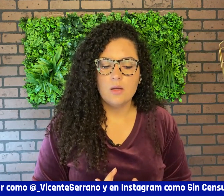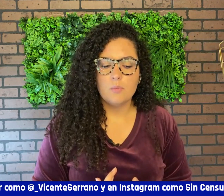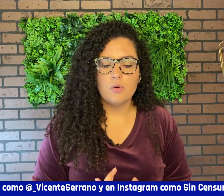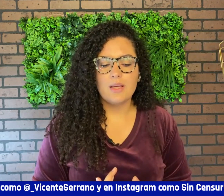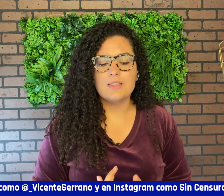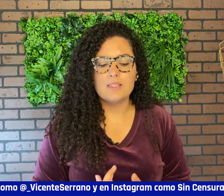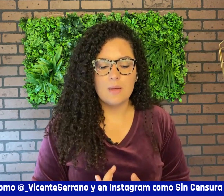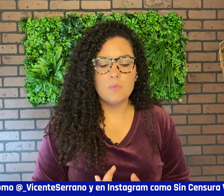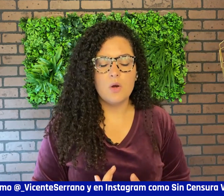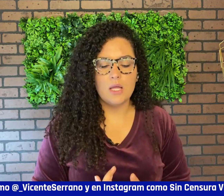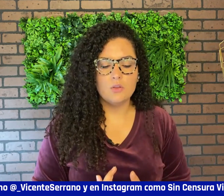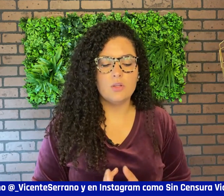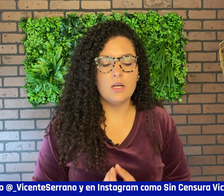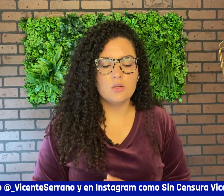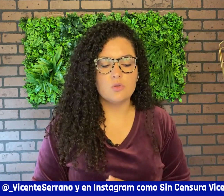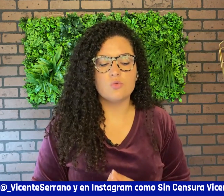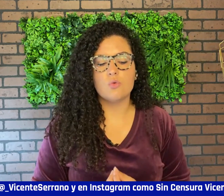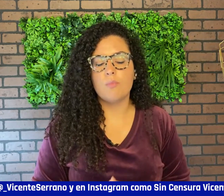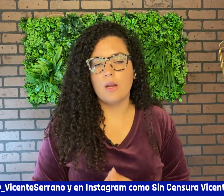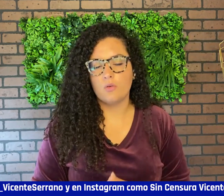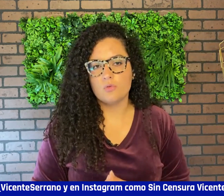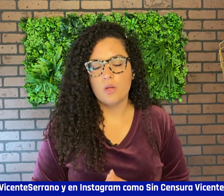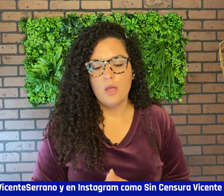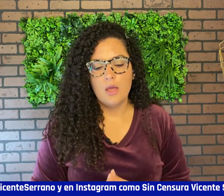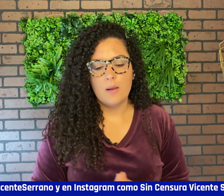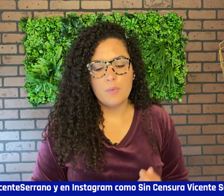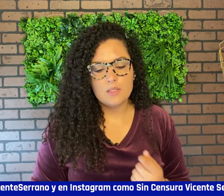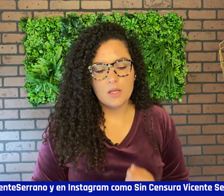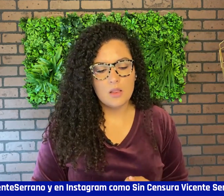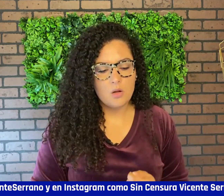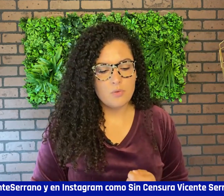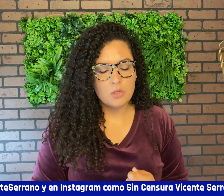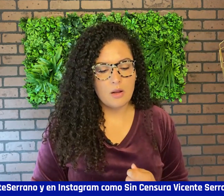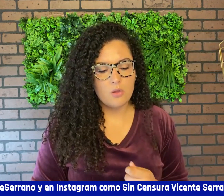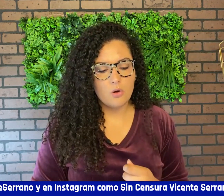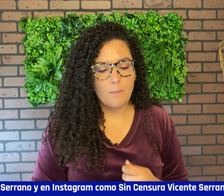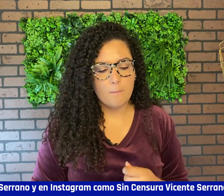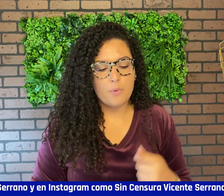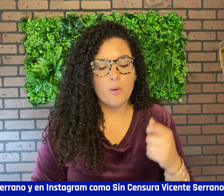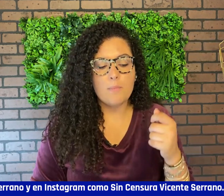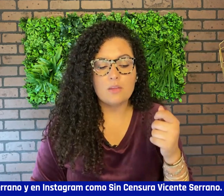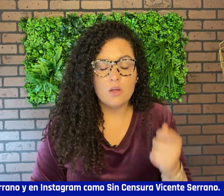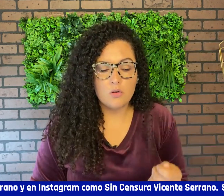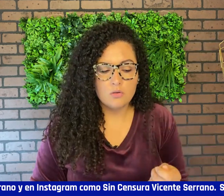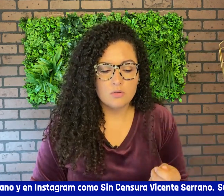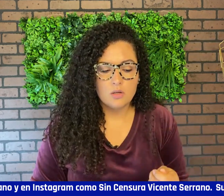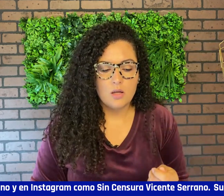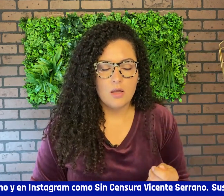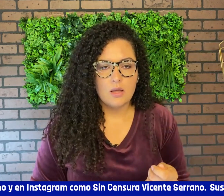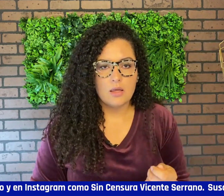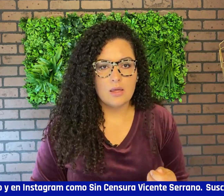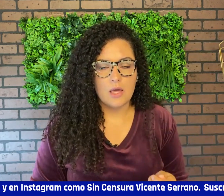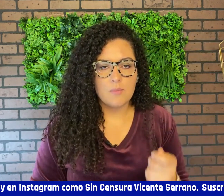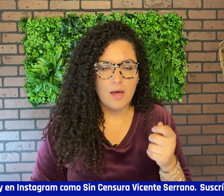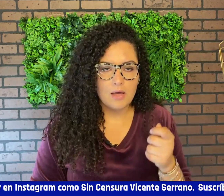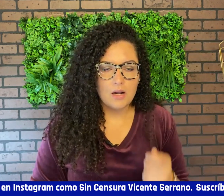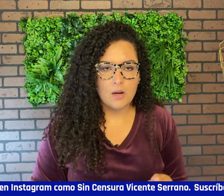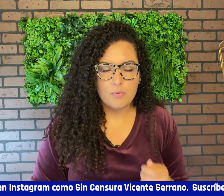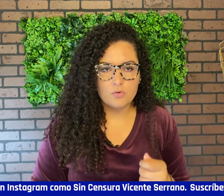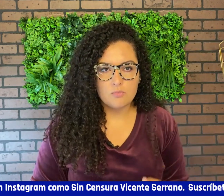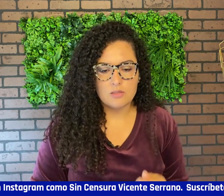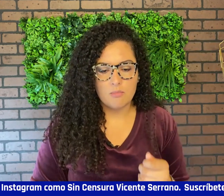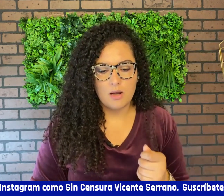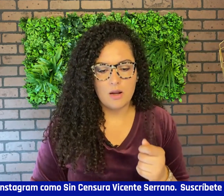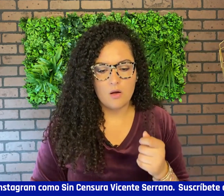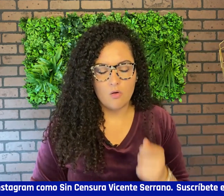justicia, porque se están violando derechos humanos. El presidente López Obrador prometió que iba a ir